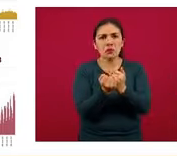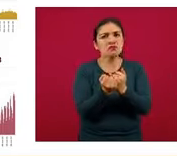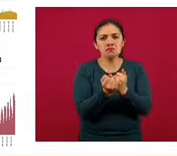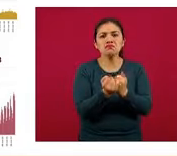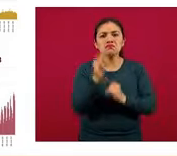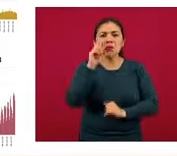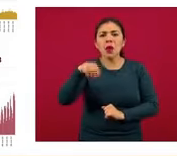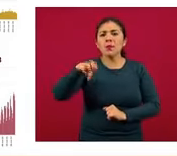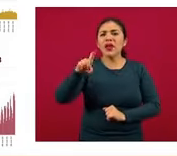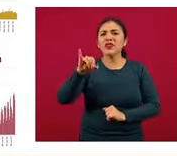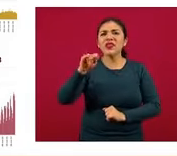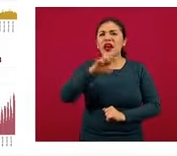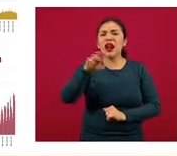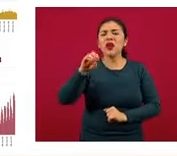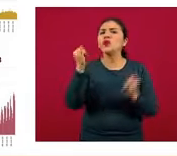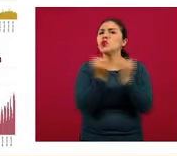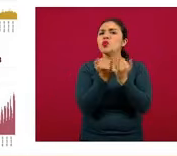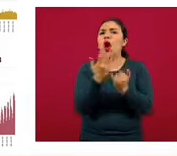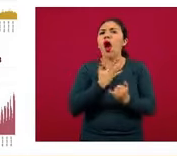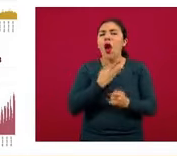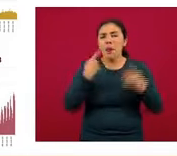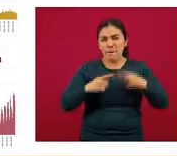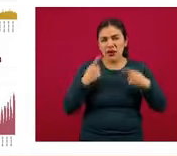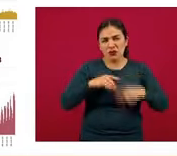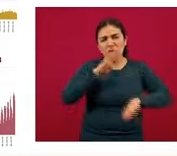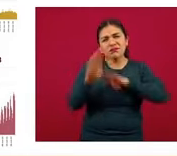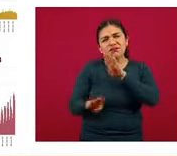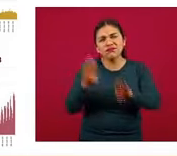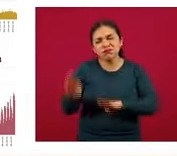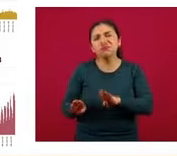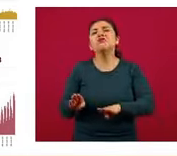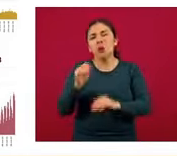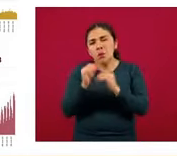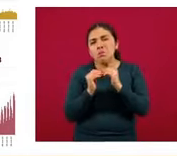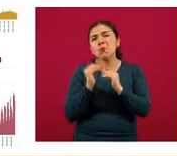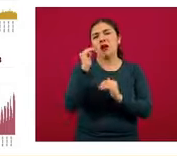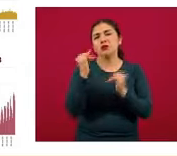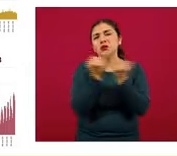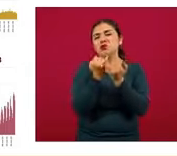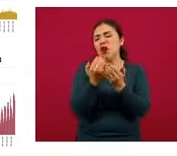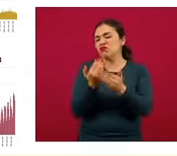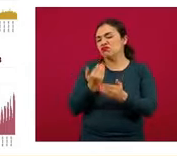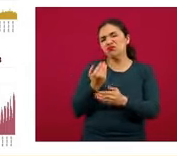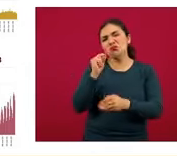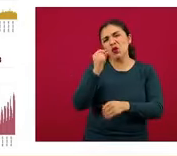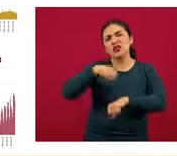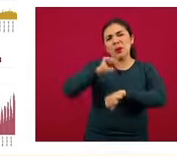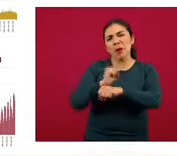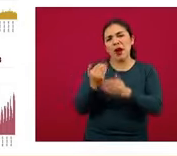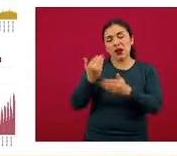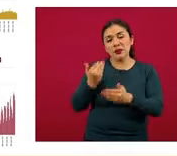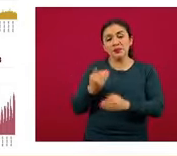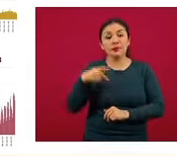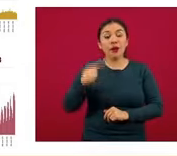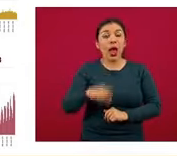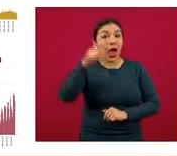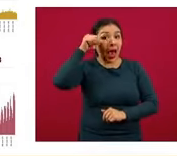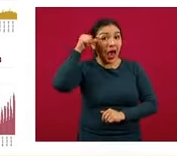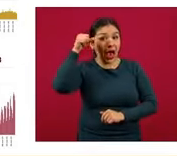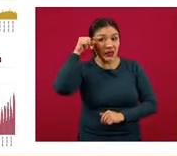el Mediterráneo Oriental, en donde también sus defunciones se han incrementado en las últimas semanas. Asia